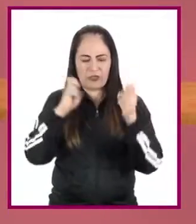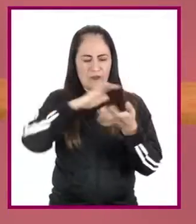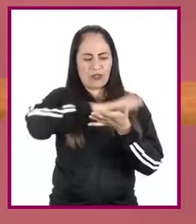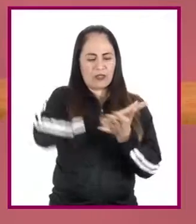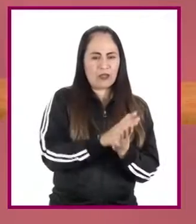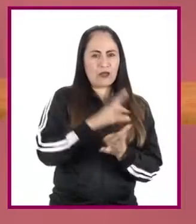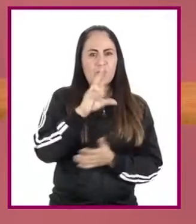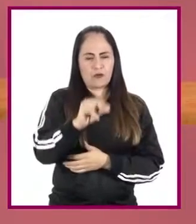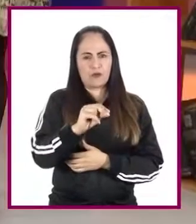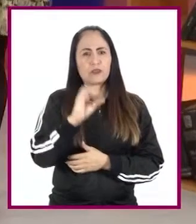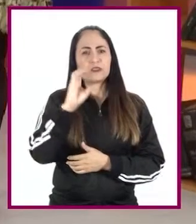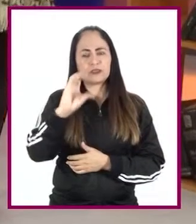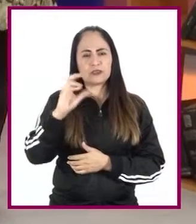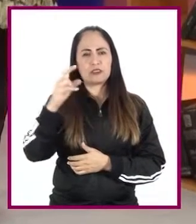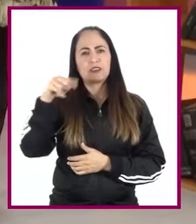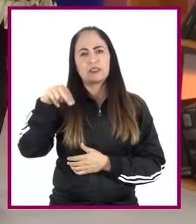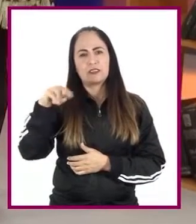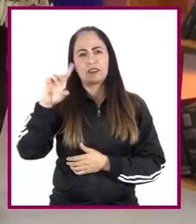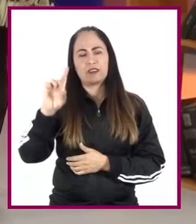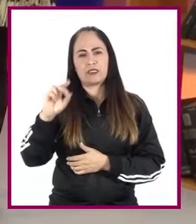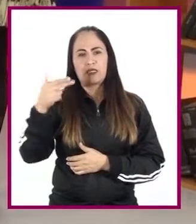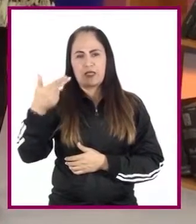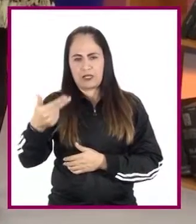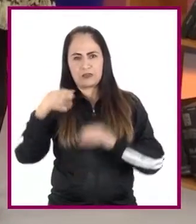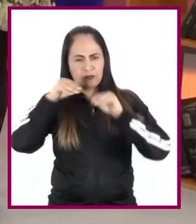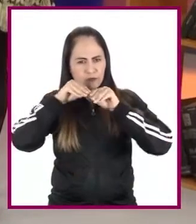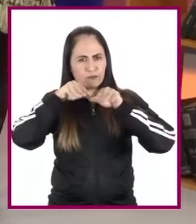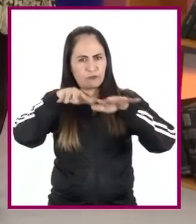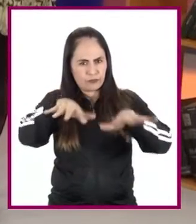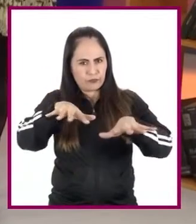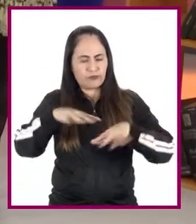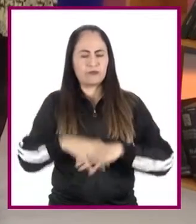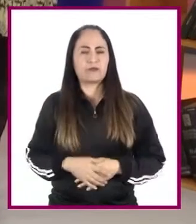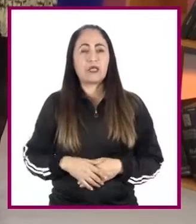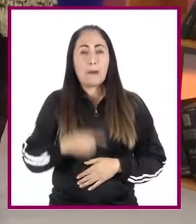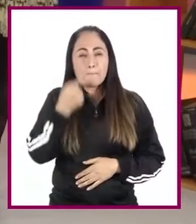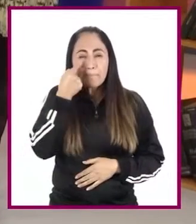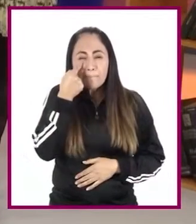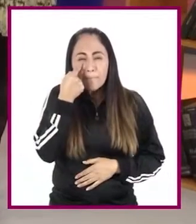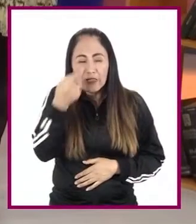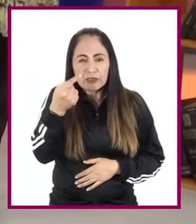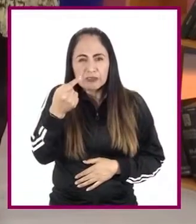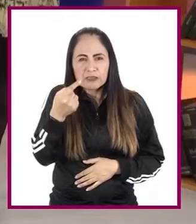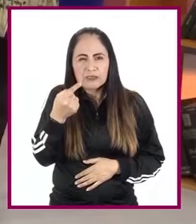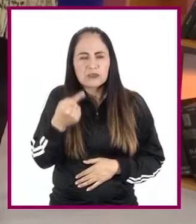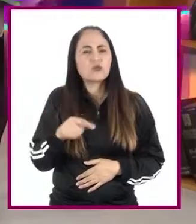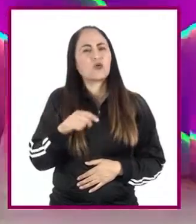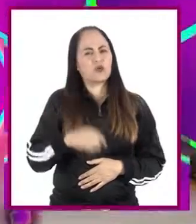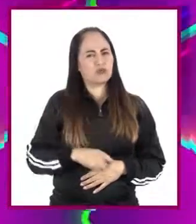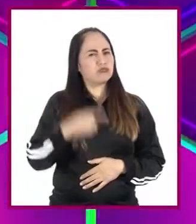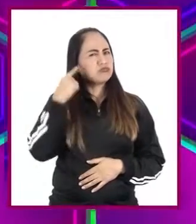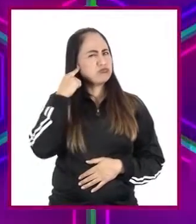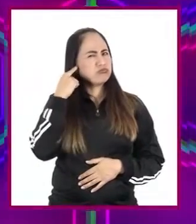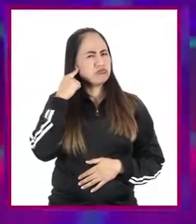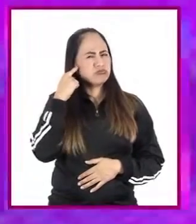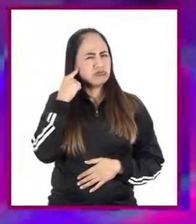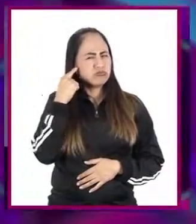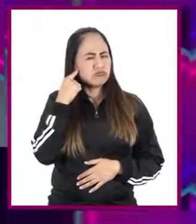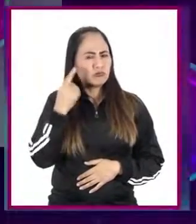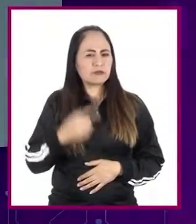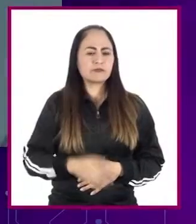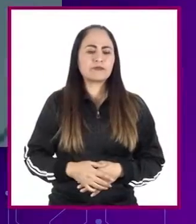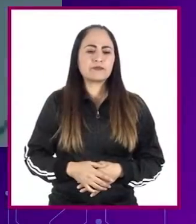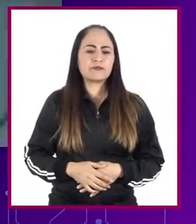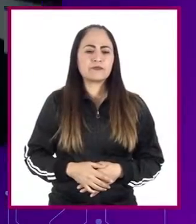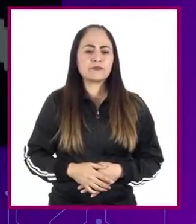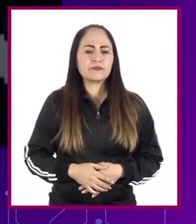por CNDH. Presten atención y agudicen su sentido auditivo.